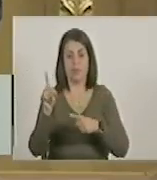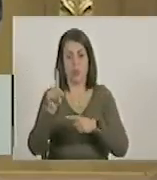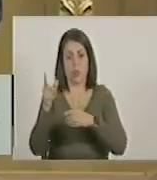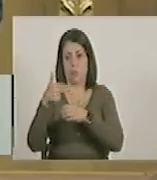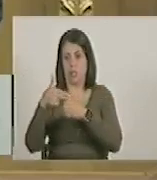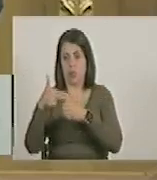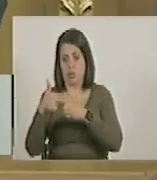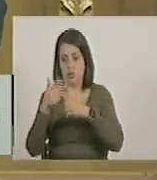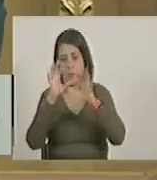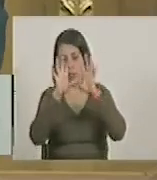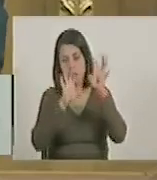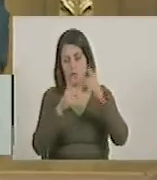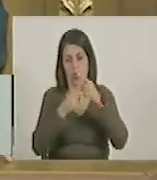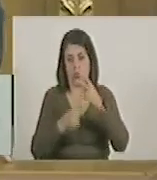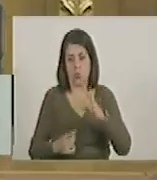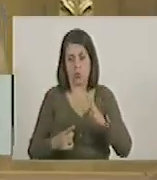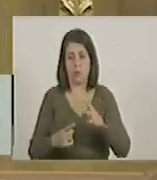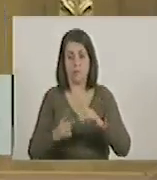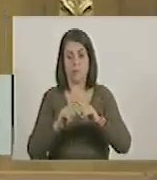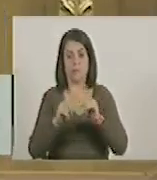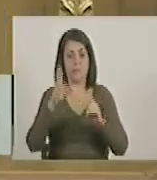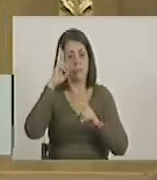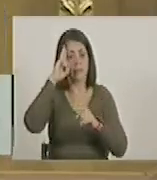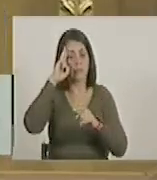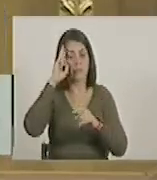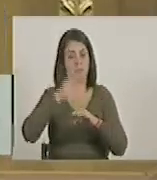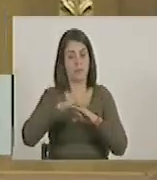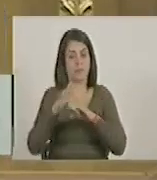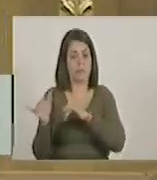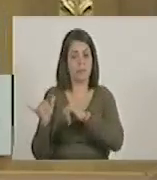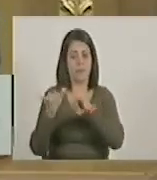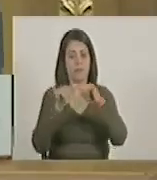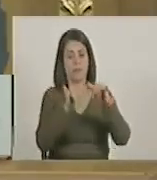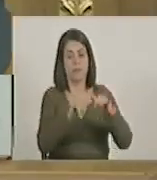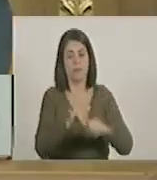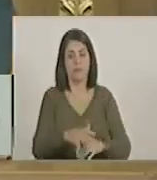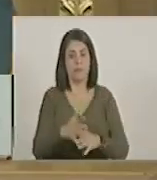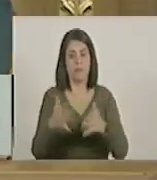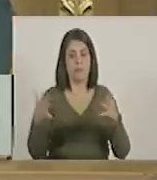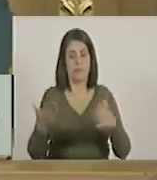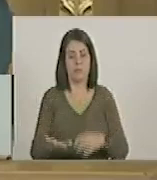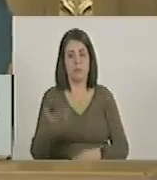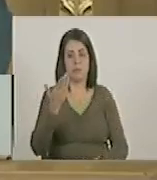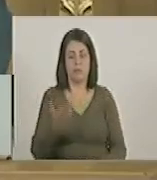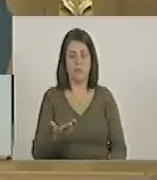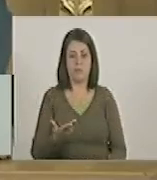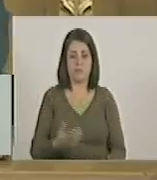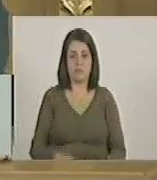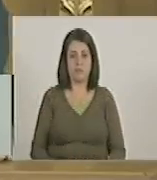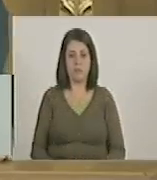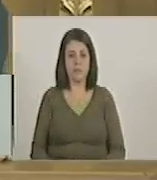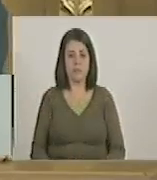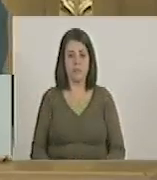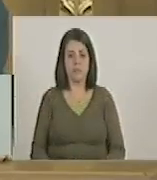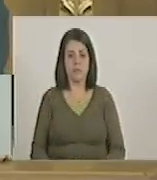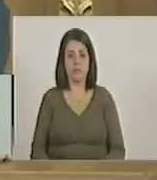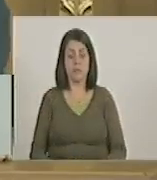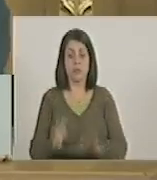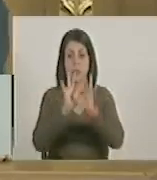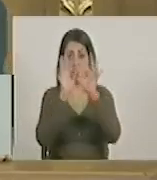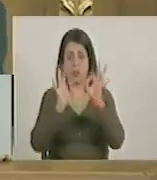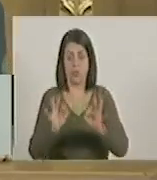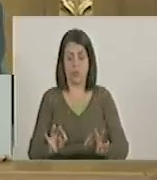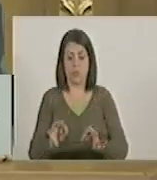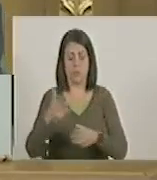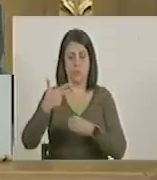no petroleras. Pero hay una razón paralela y de gran importancia igualmente. El modelo